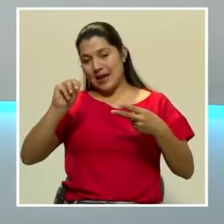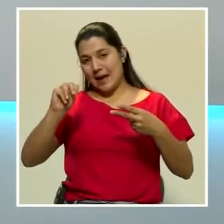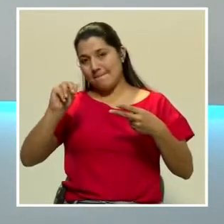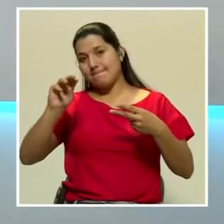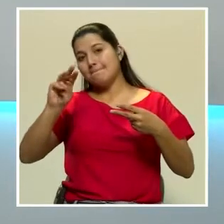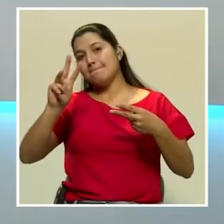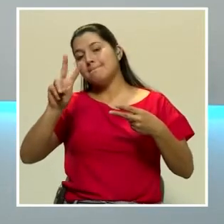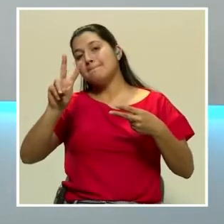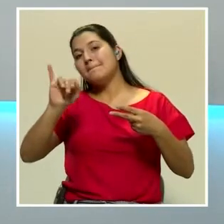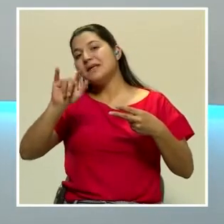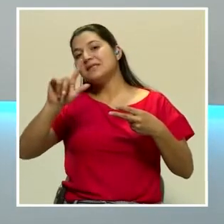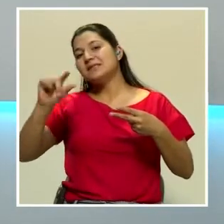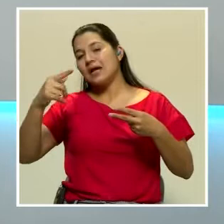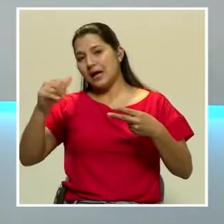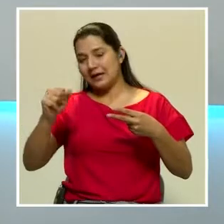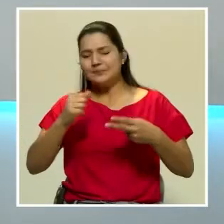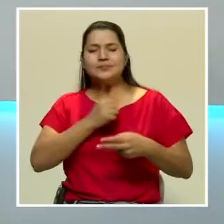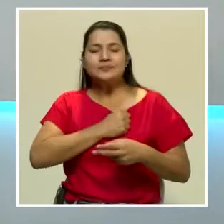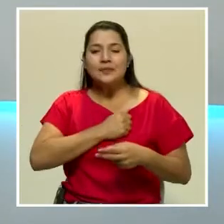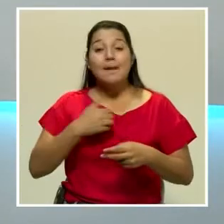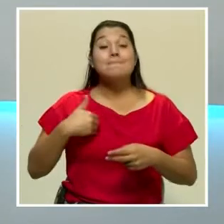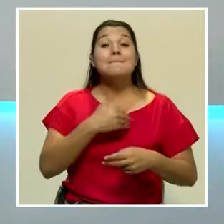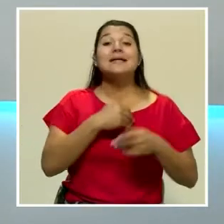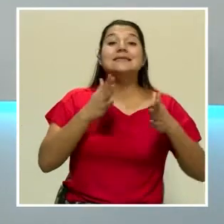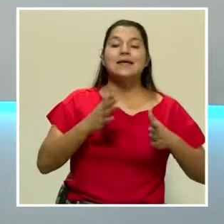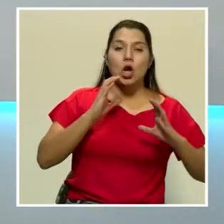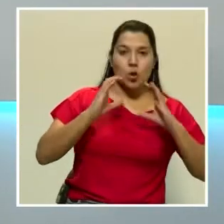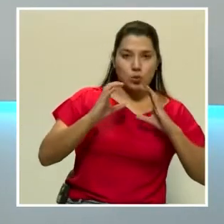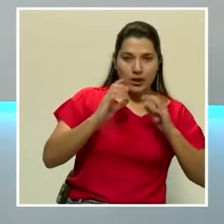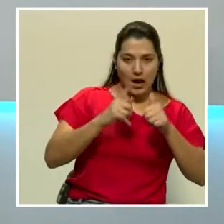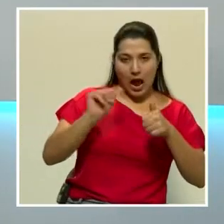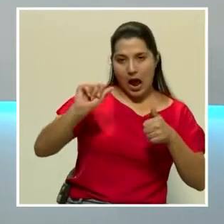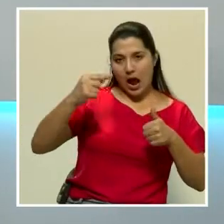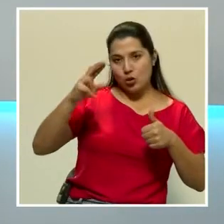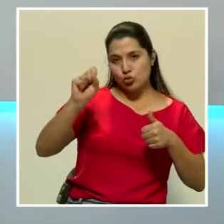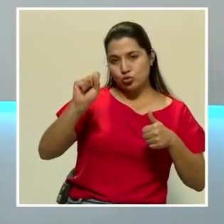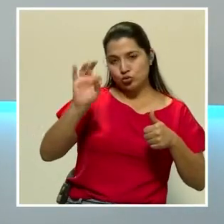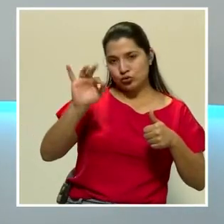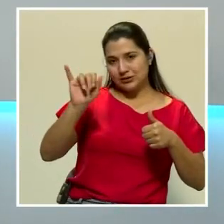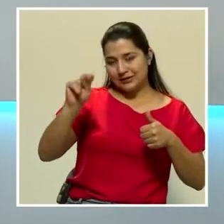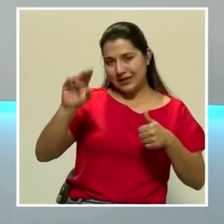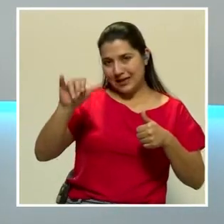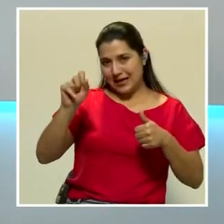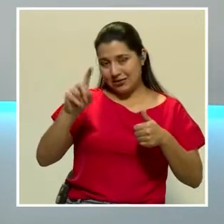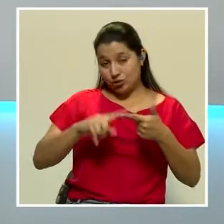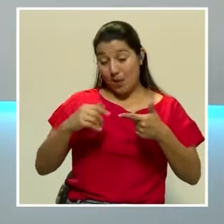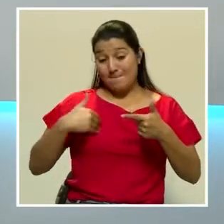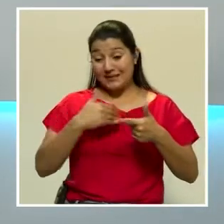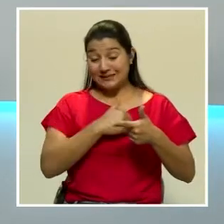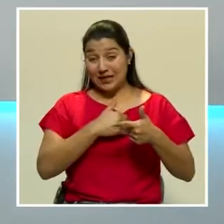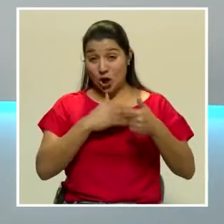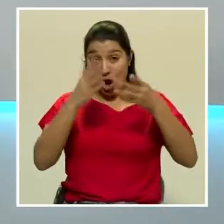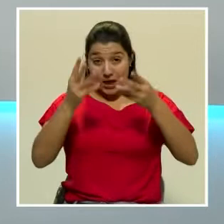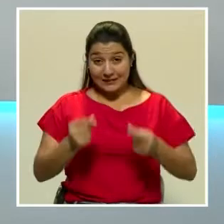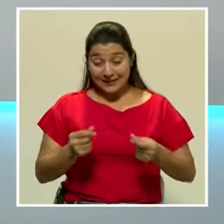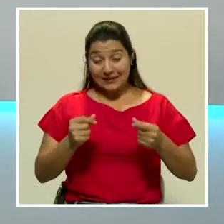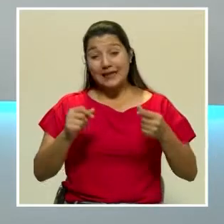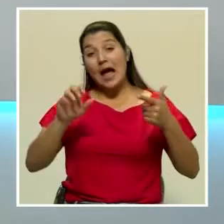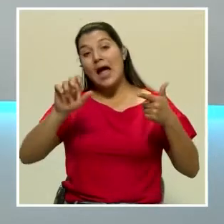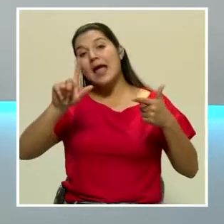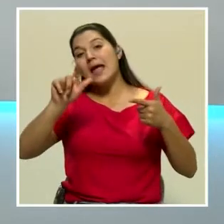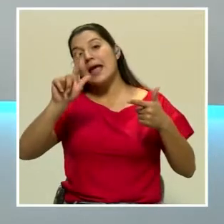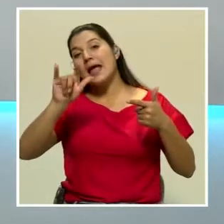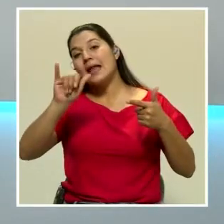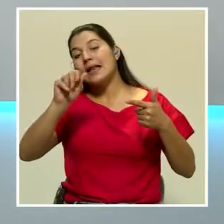caso... Más bien, el Ministerio de Comunicación será asumido por Agustín Castro, el Ministerio de Hacienda por Elian Villegas y Ciencia y Tecnología por la